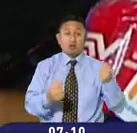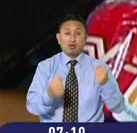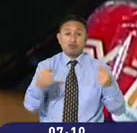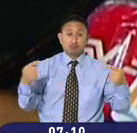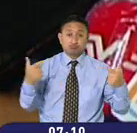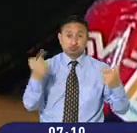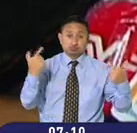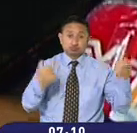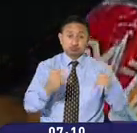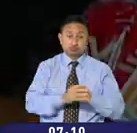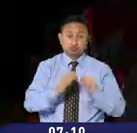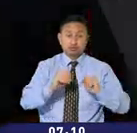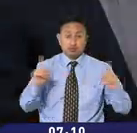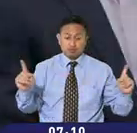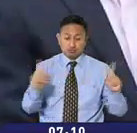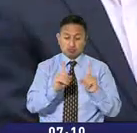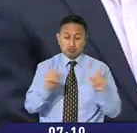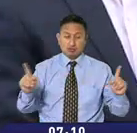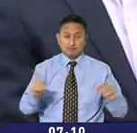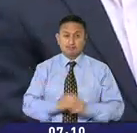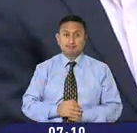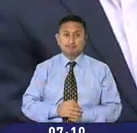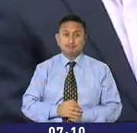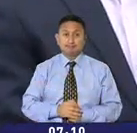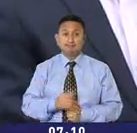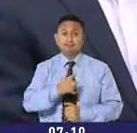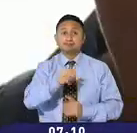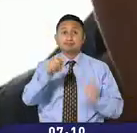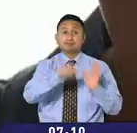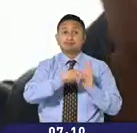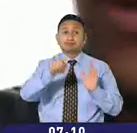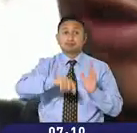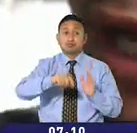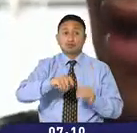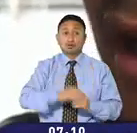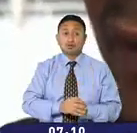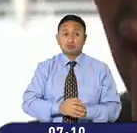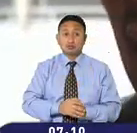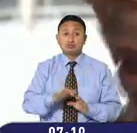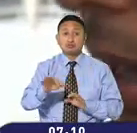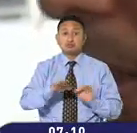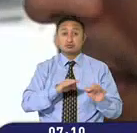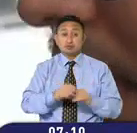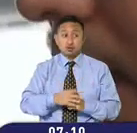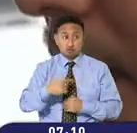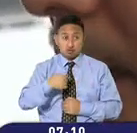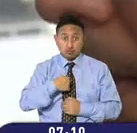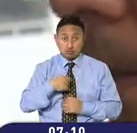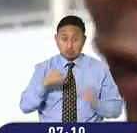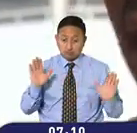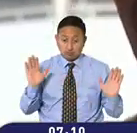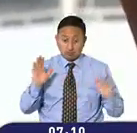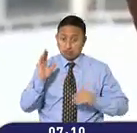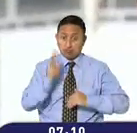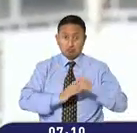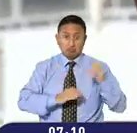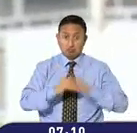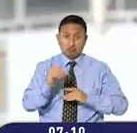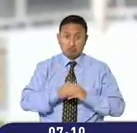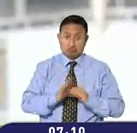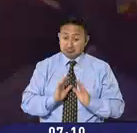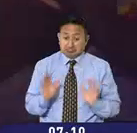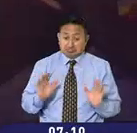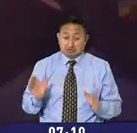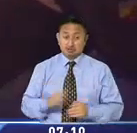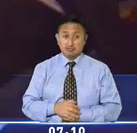la distancia del mismo. Ahora el abogado de la funcionaria busca dejar en claro que él nada tiene que ver con el ejercicio público